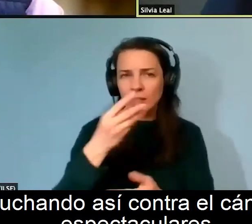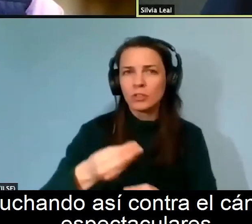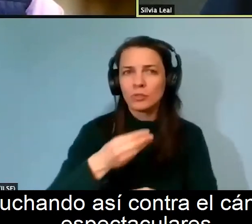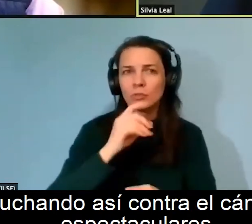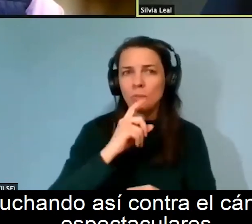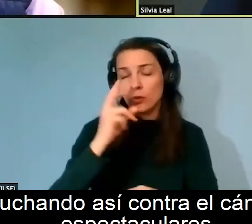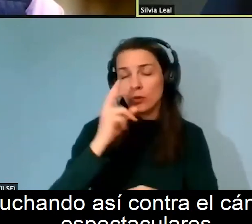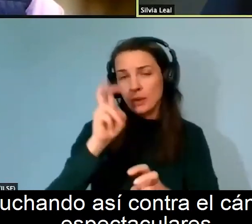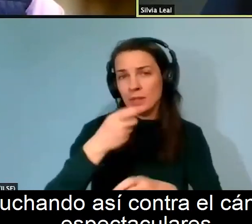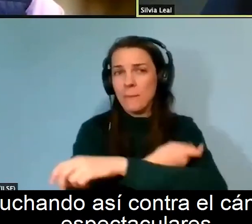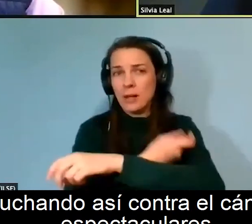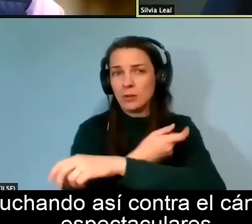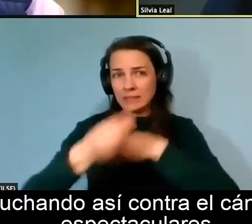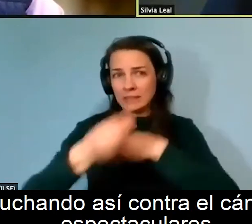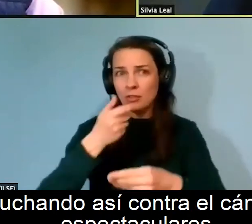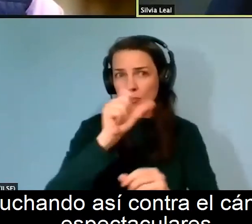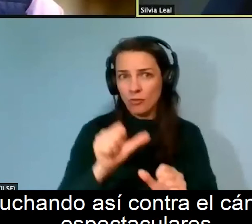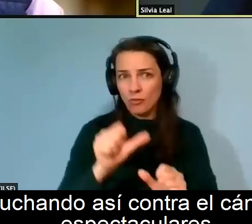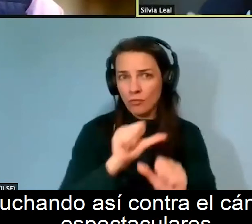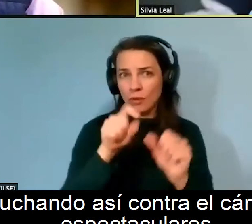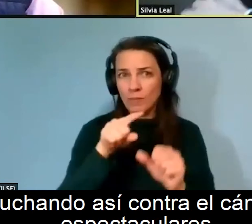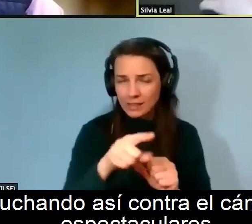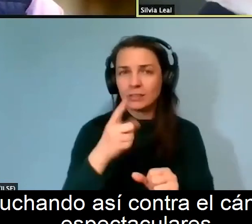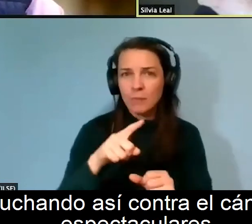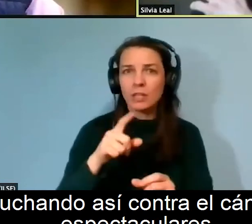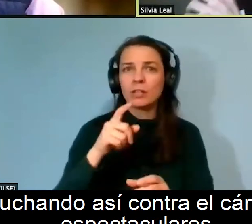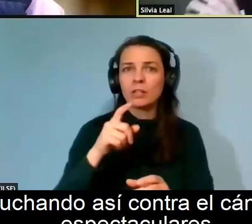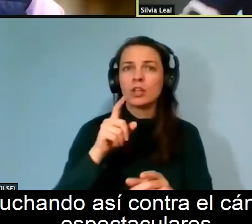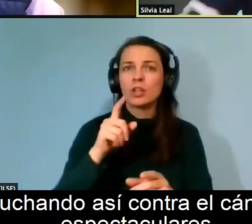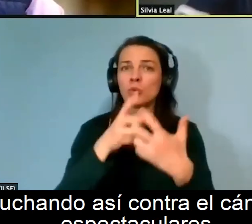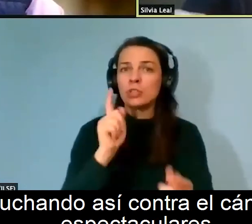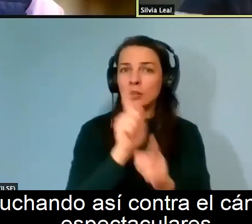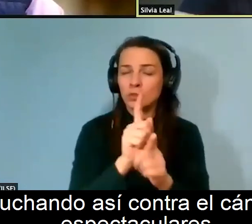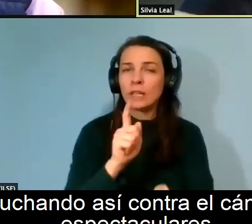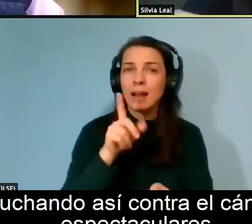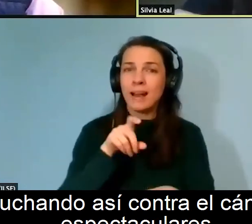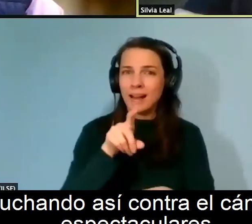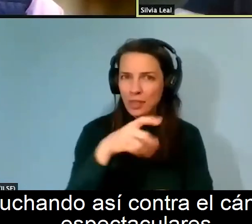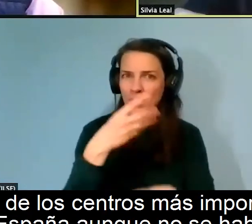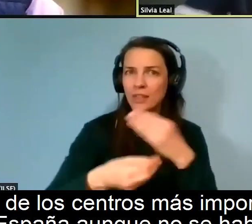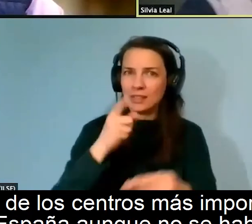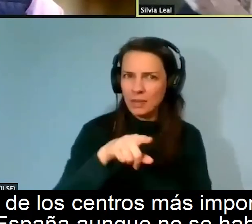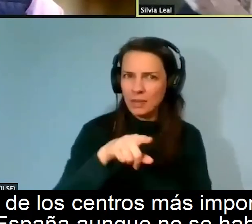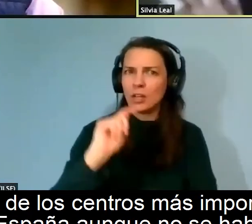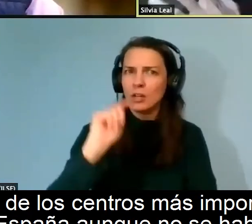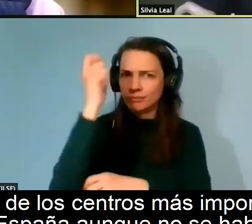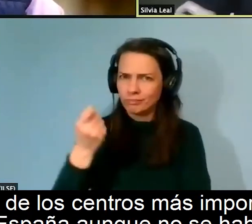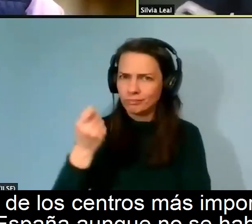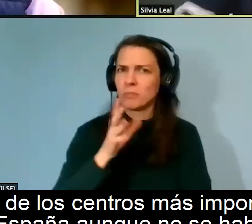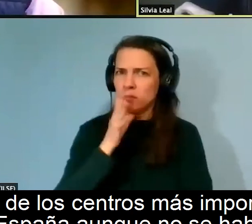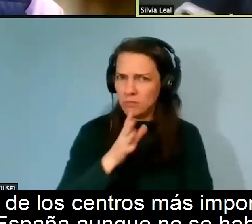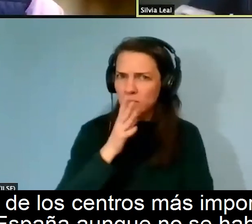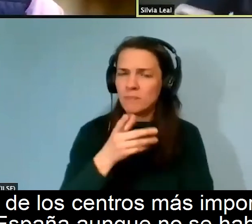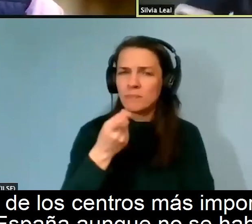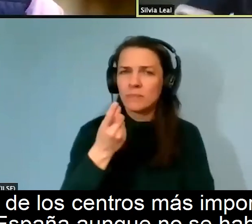así en gran medida y también se está luchando así contra el cáncer. Y los logros son espectaculares y sobre todo que es